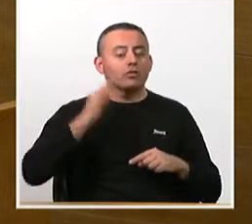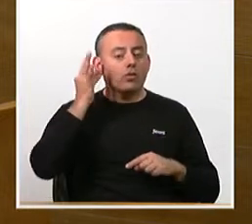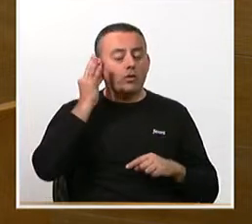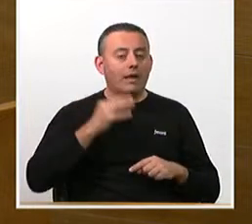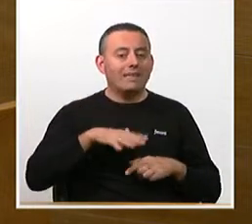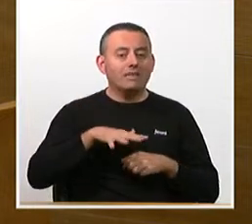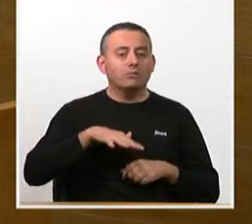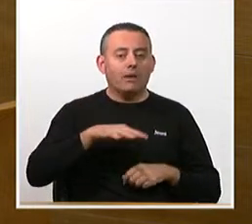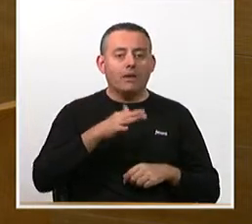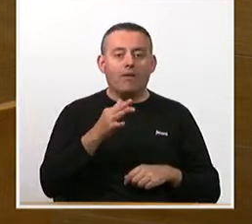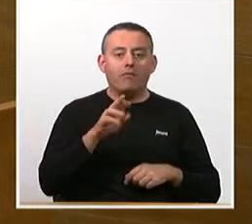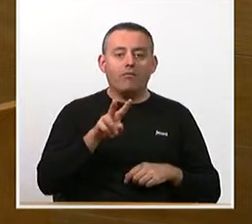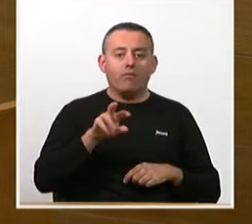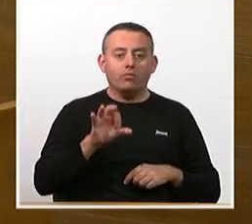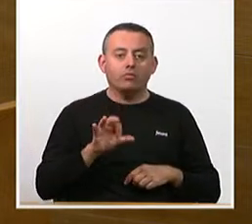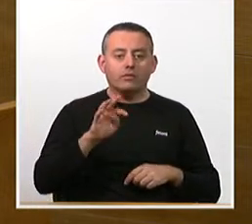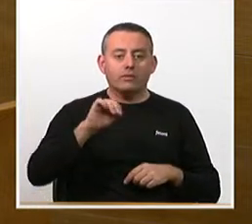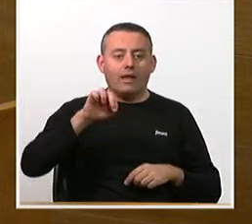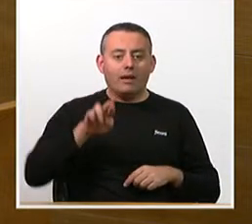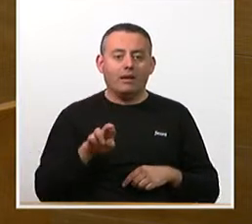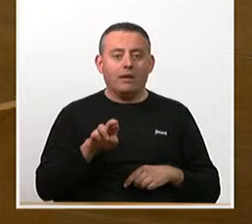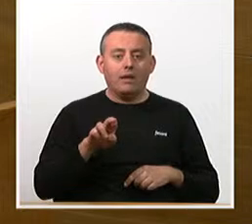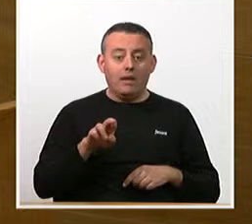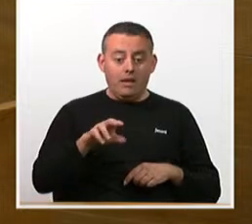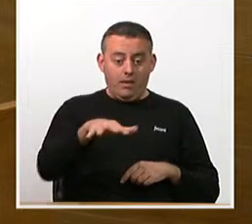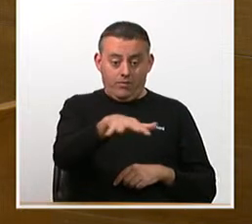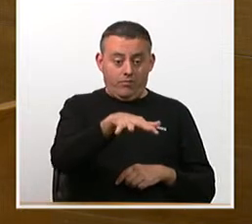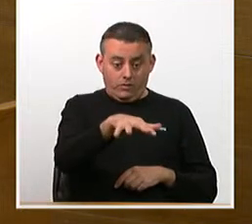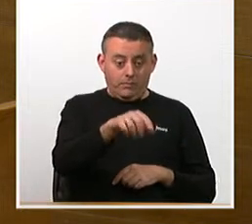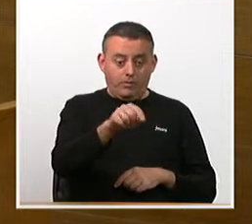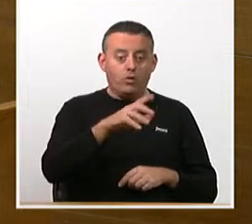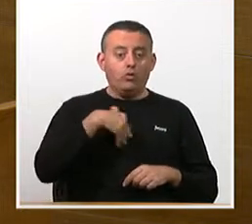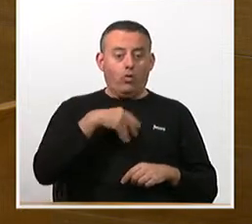conferencias y charlas que realizaba en el propio Spy